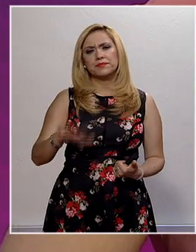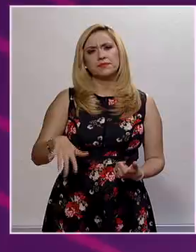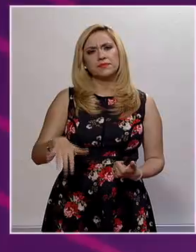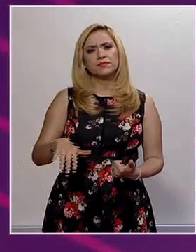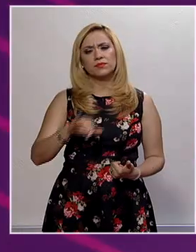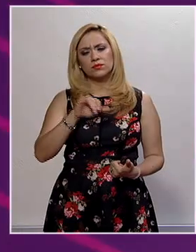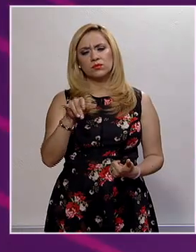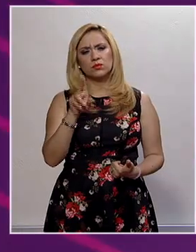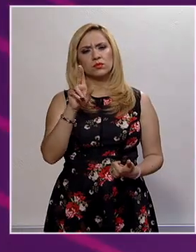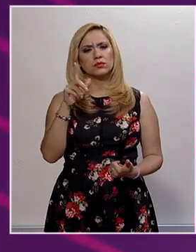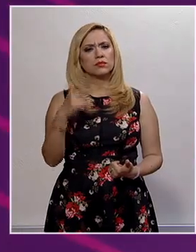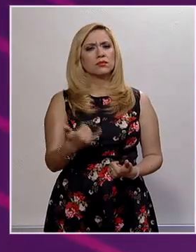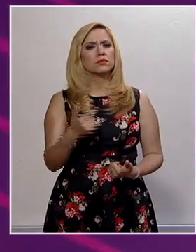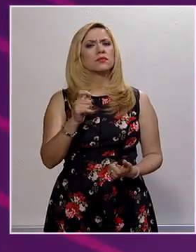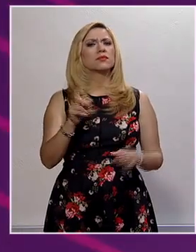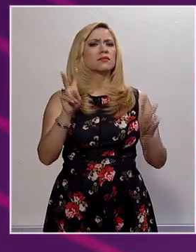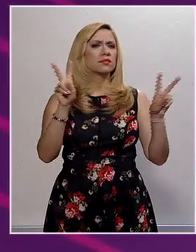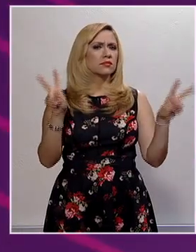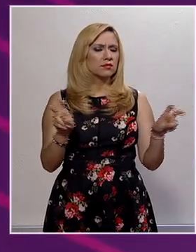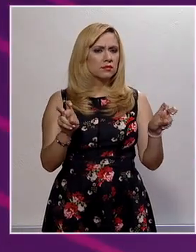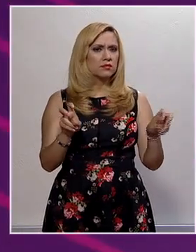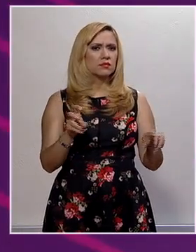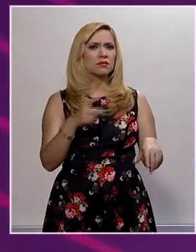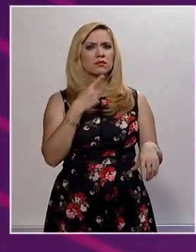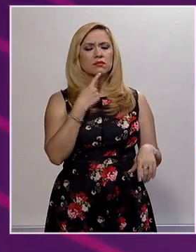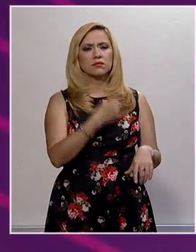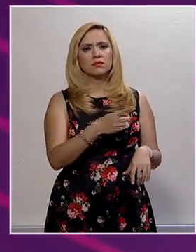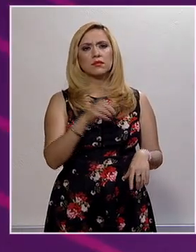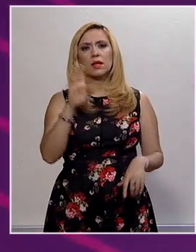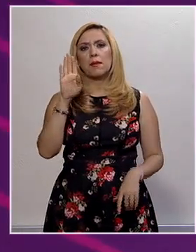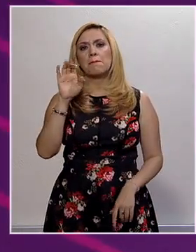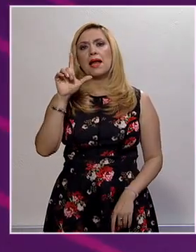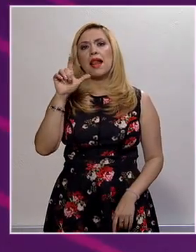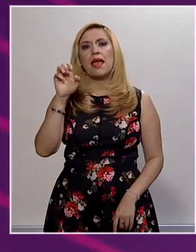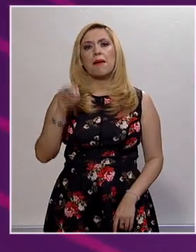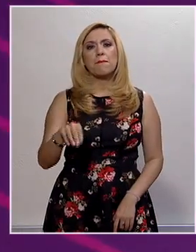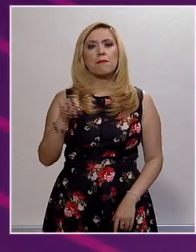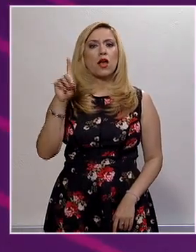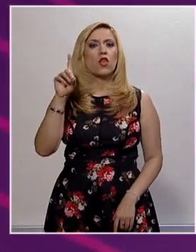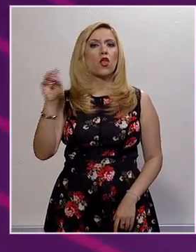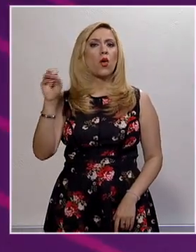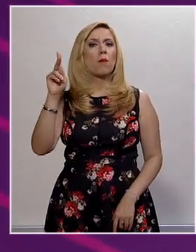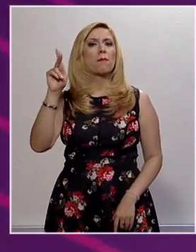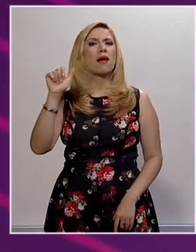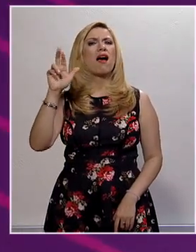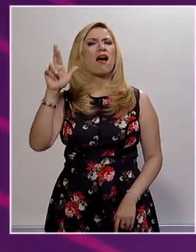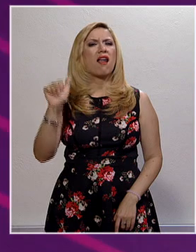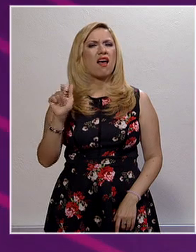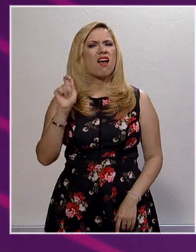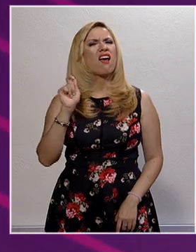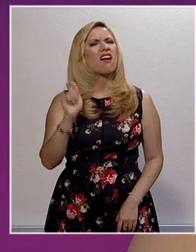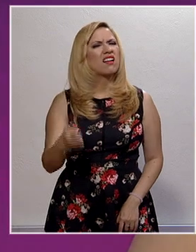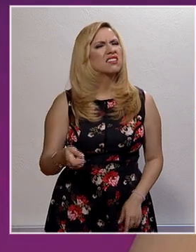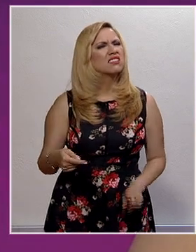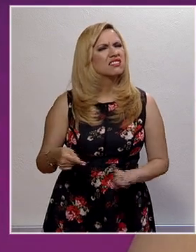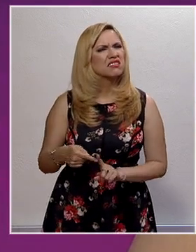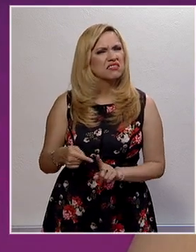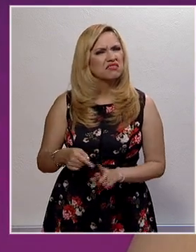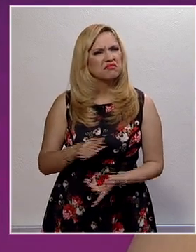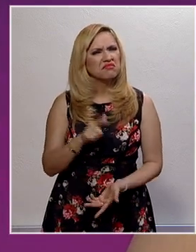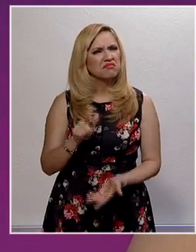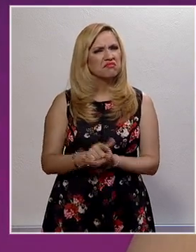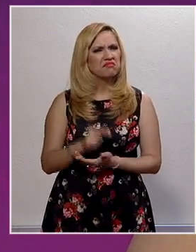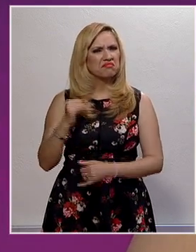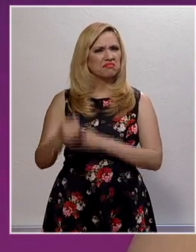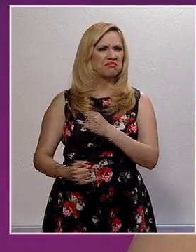un tema importante. Mencionas la Convención Belém do Pará. Para quien nos escucha, ¿qué es esa convención? ¿Por qué fue un tema de